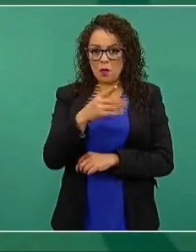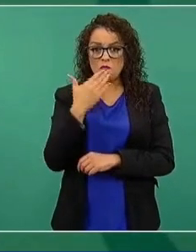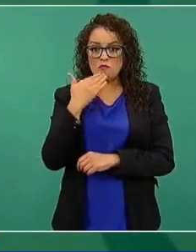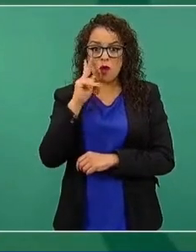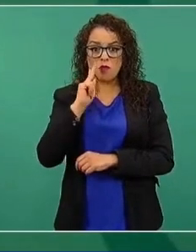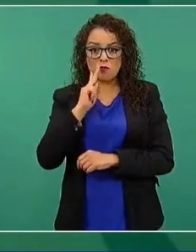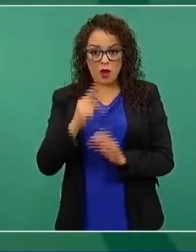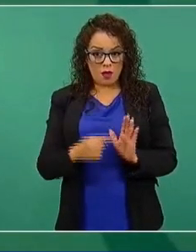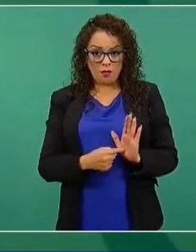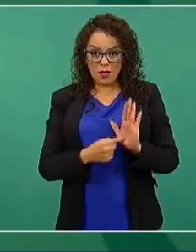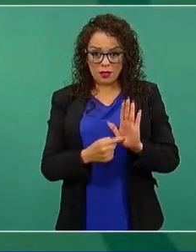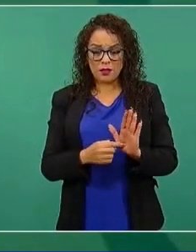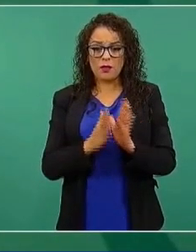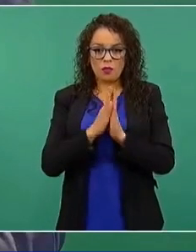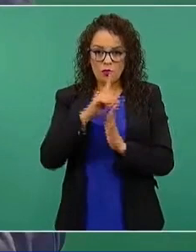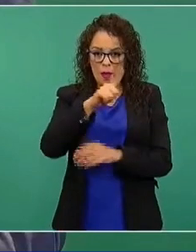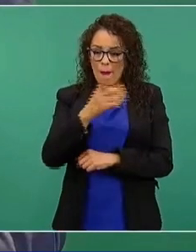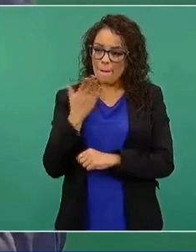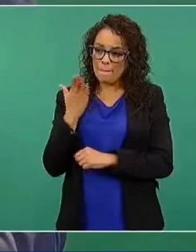ofrezca una disculpa,